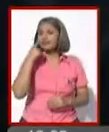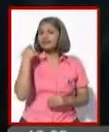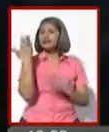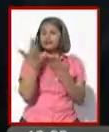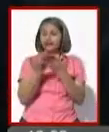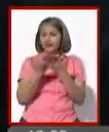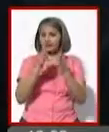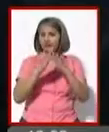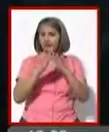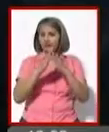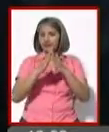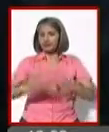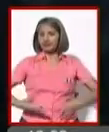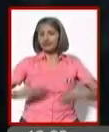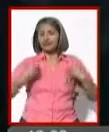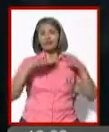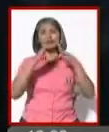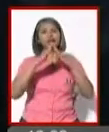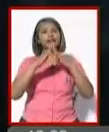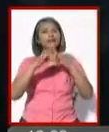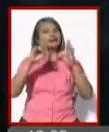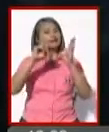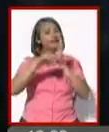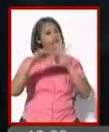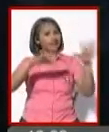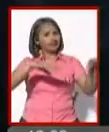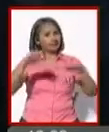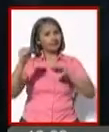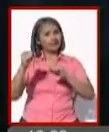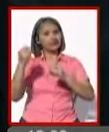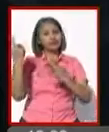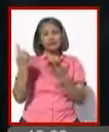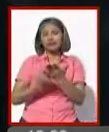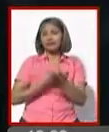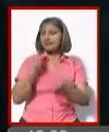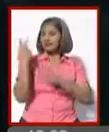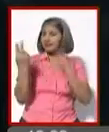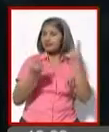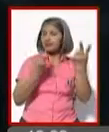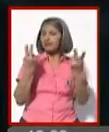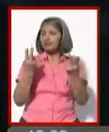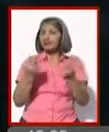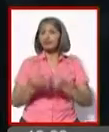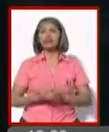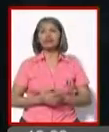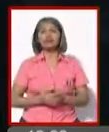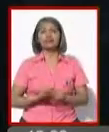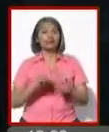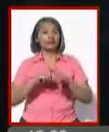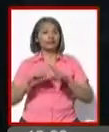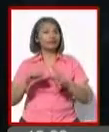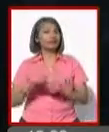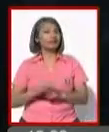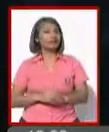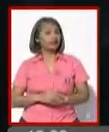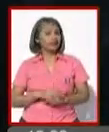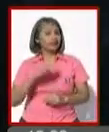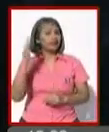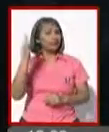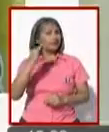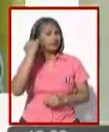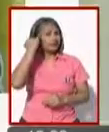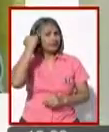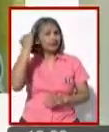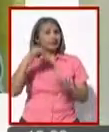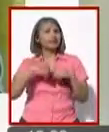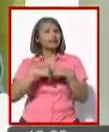la casa, alquilaba en la casa, ¿no? Pero después se fue, a veces venía a visitar un rato, pero nunca pensamos que iba a hacer eso él,